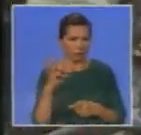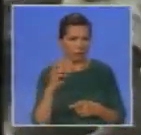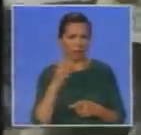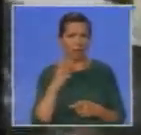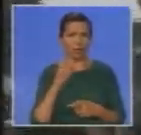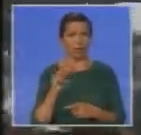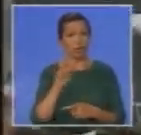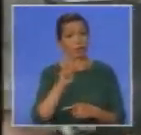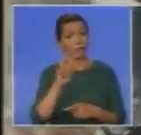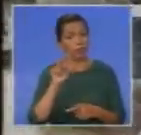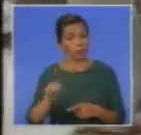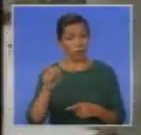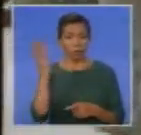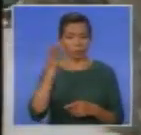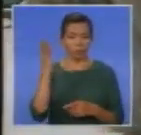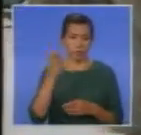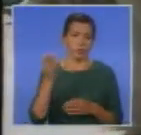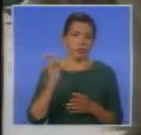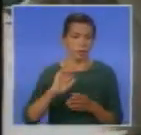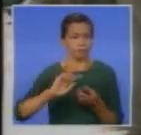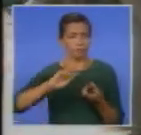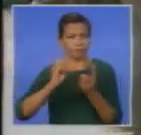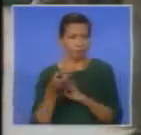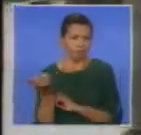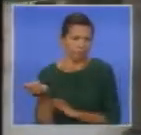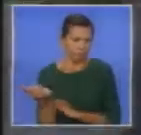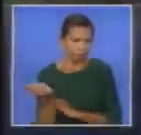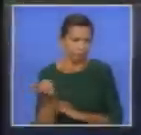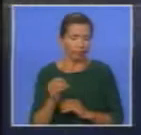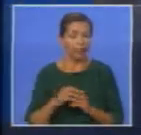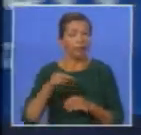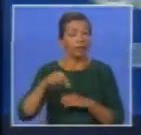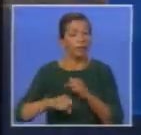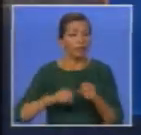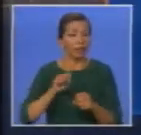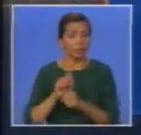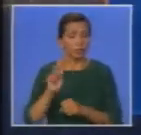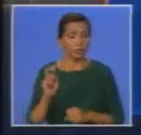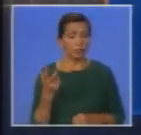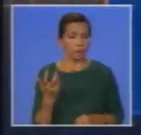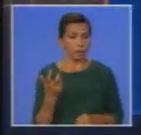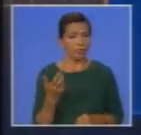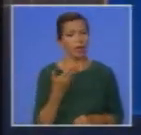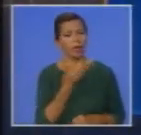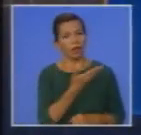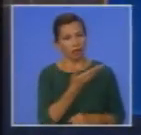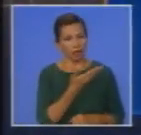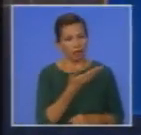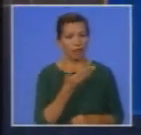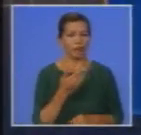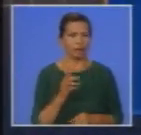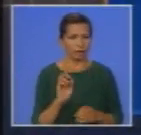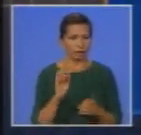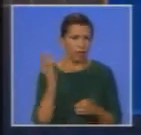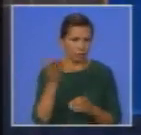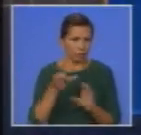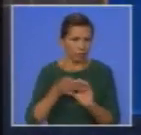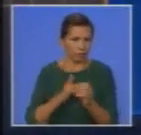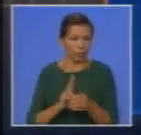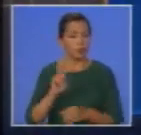21.000 docentes saldrían del magisterio. Para este 2013, son 3.611 educadores y para el